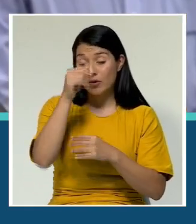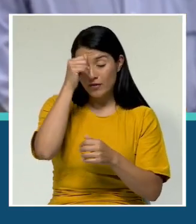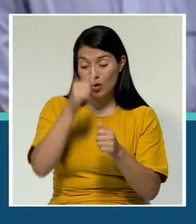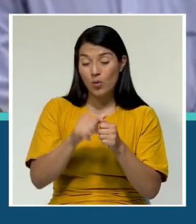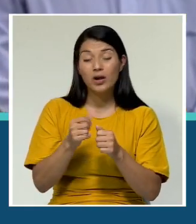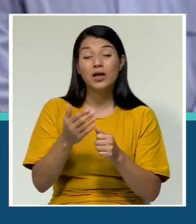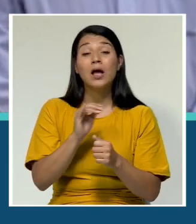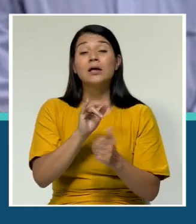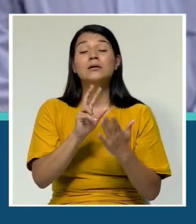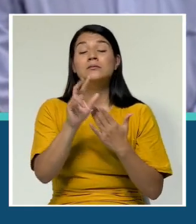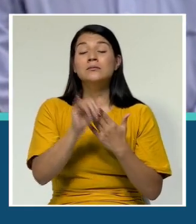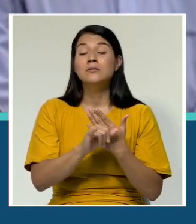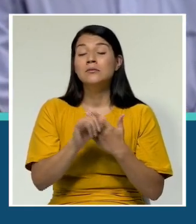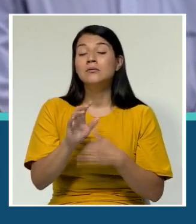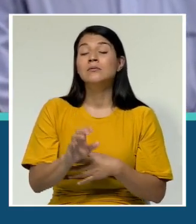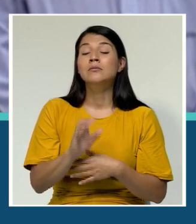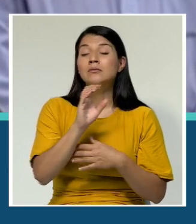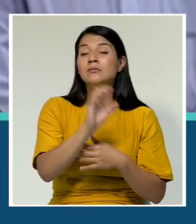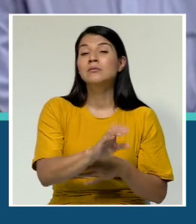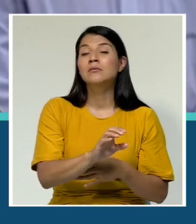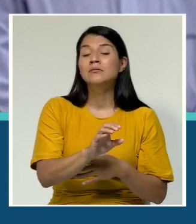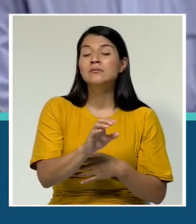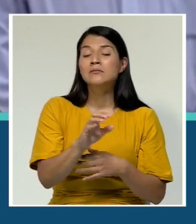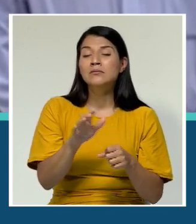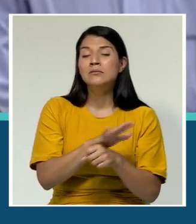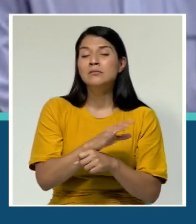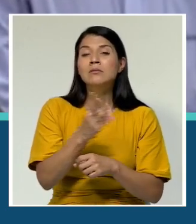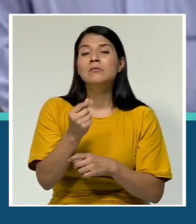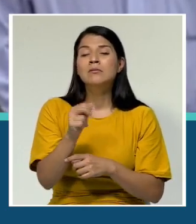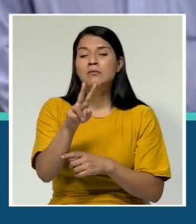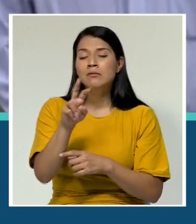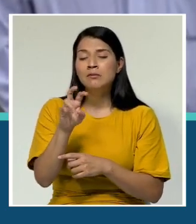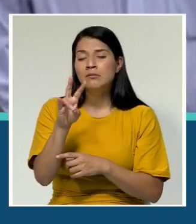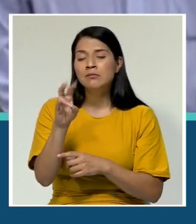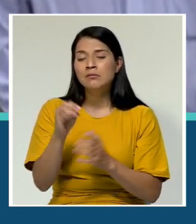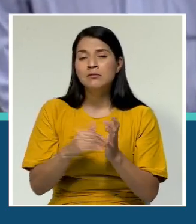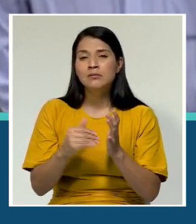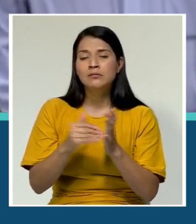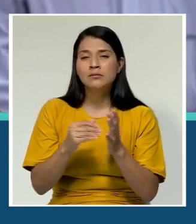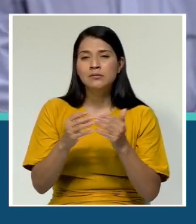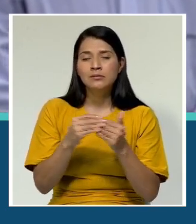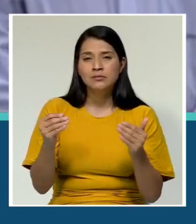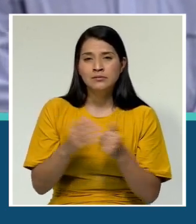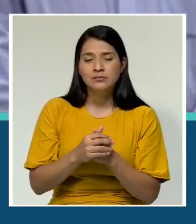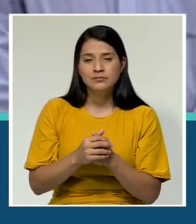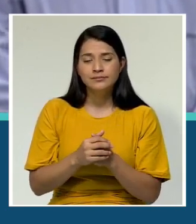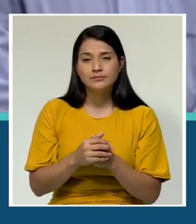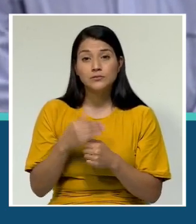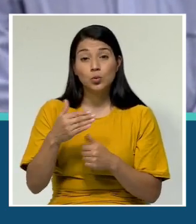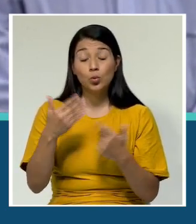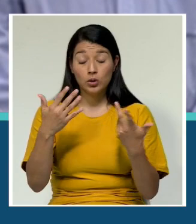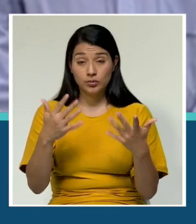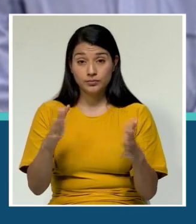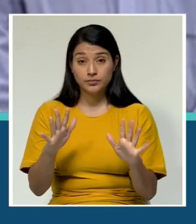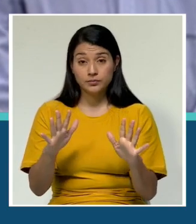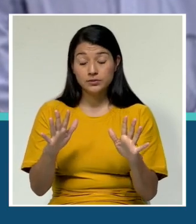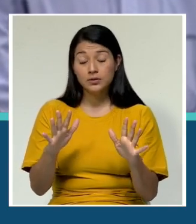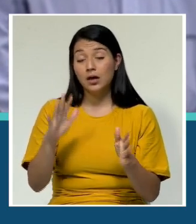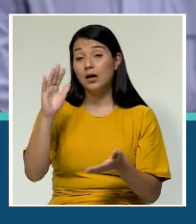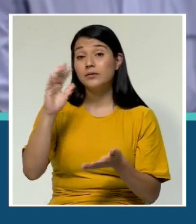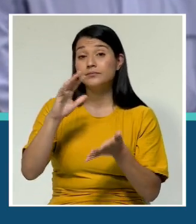Las 5 intervenciones que componen las obras impostergables conocidas como OBIS, es decir, el río Ciruelas, el río Alajuela y